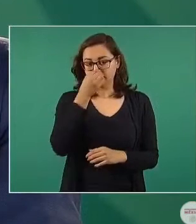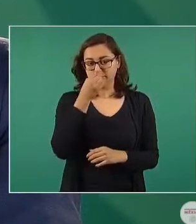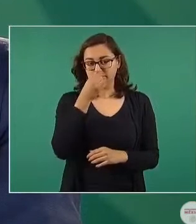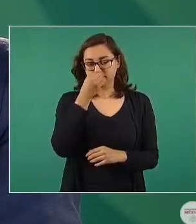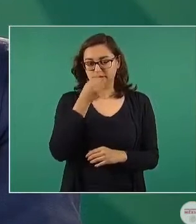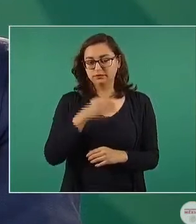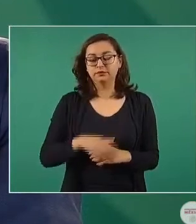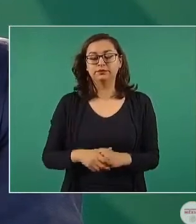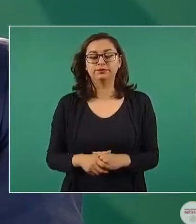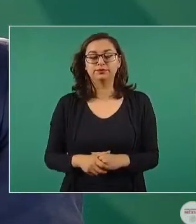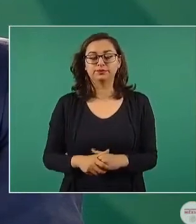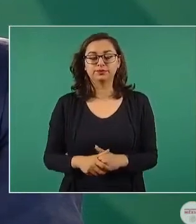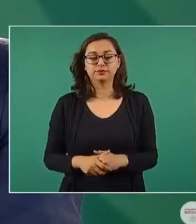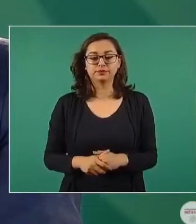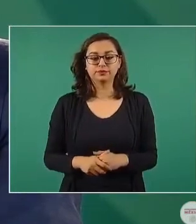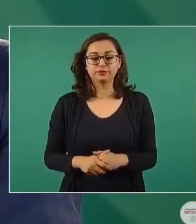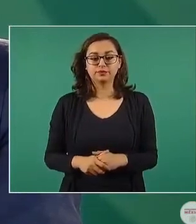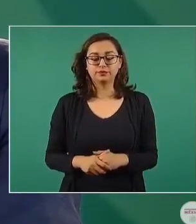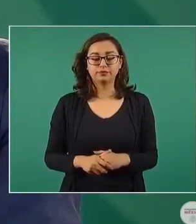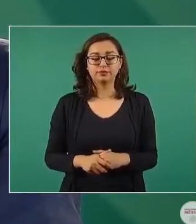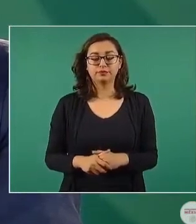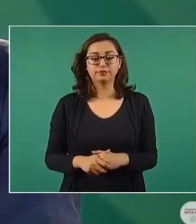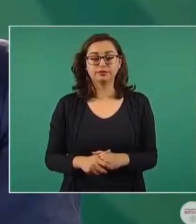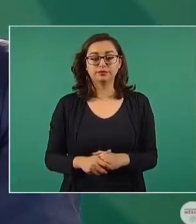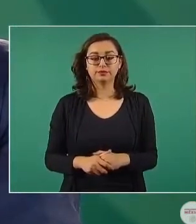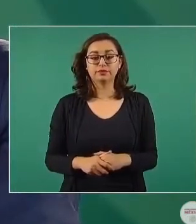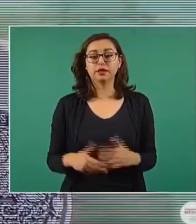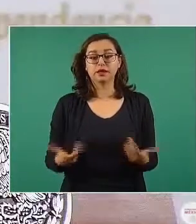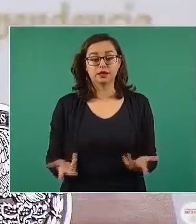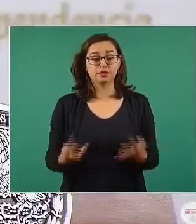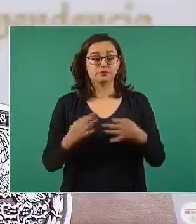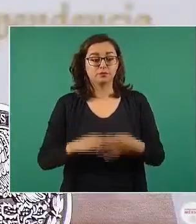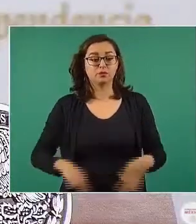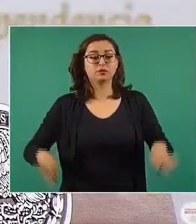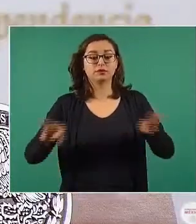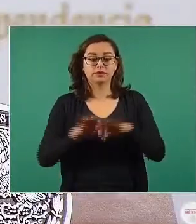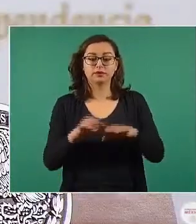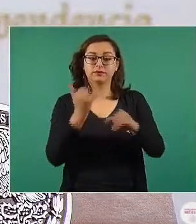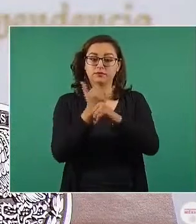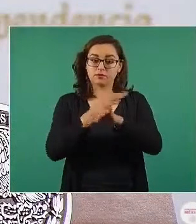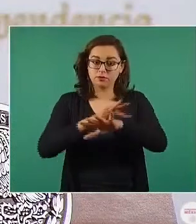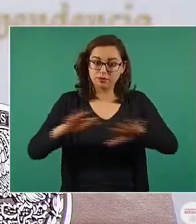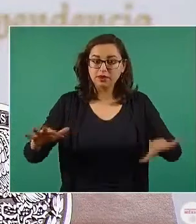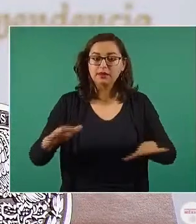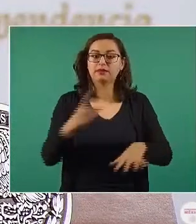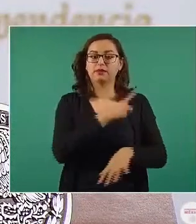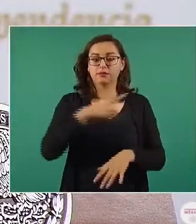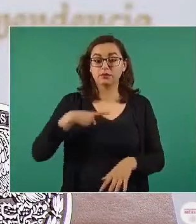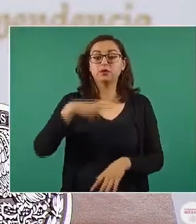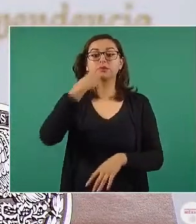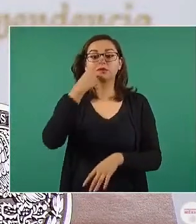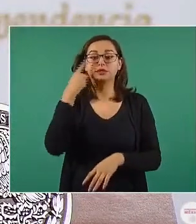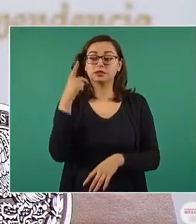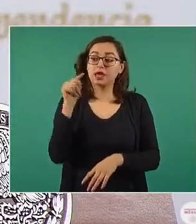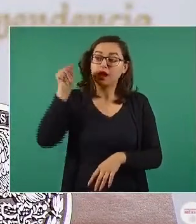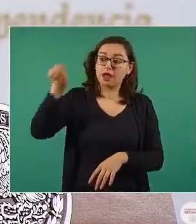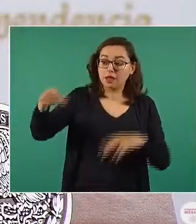importante informar, decir, ya se hizo ayer, de que se va a